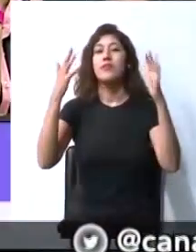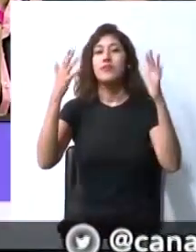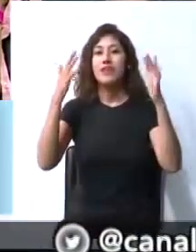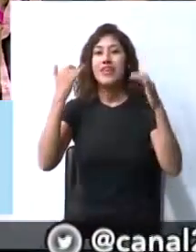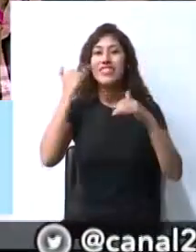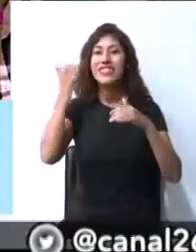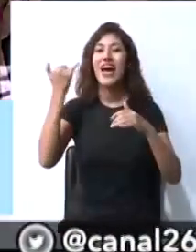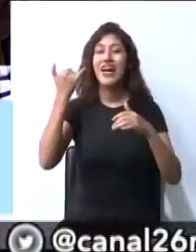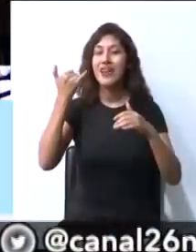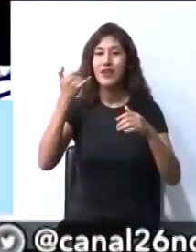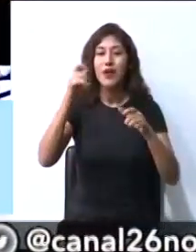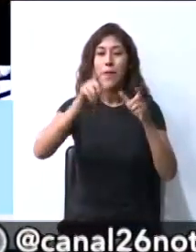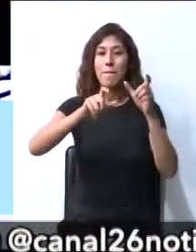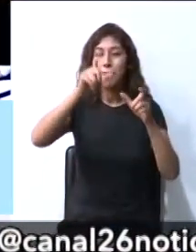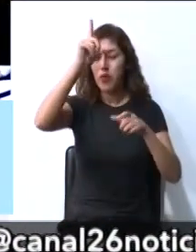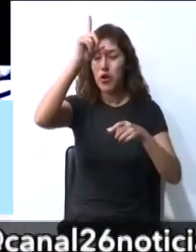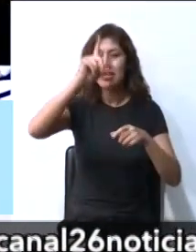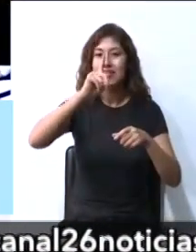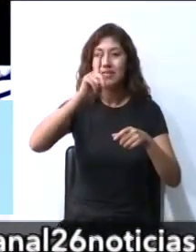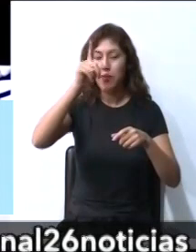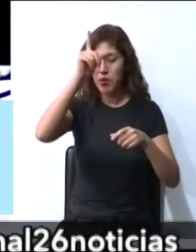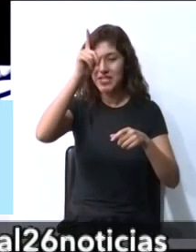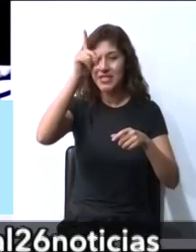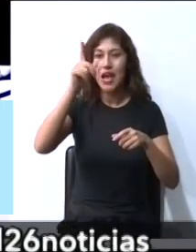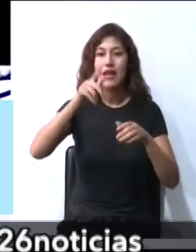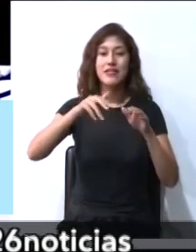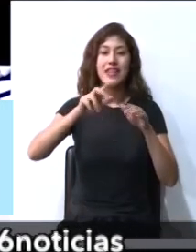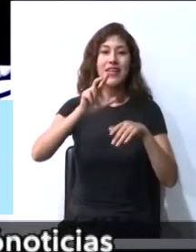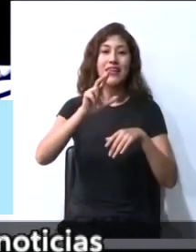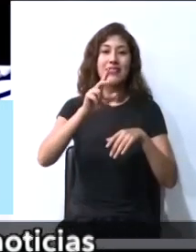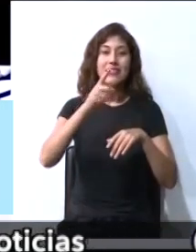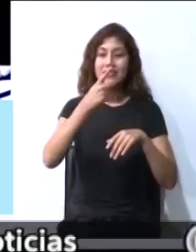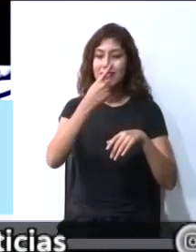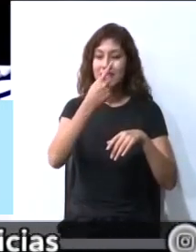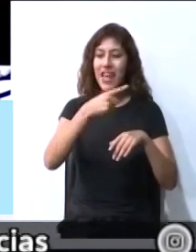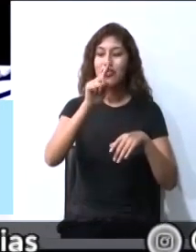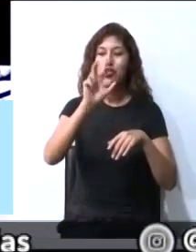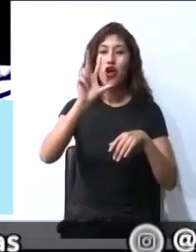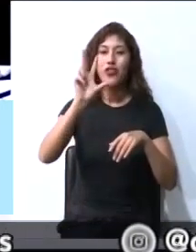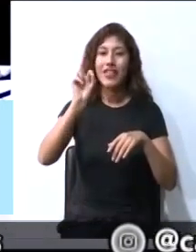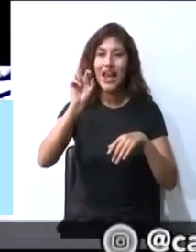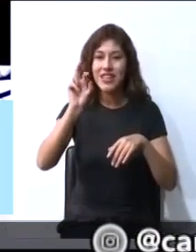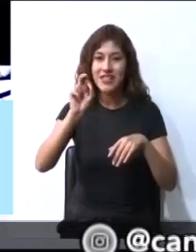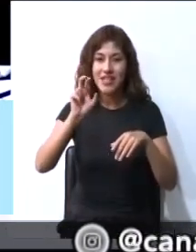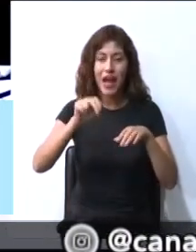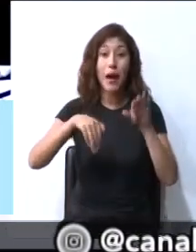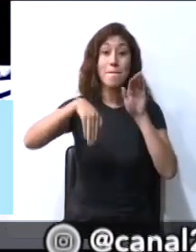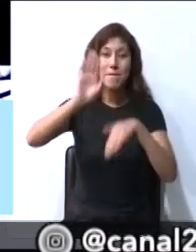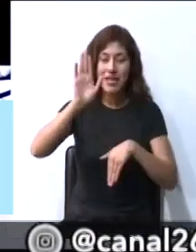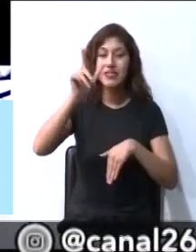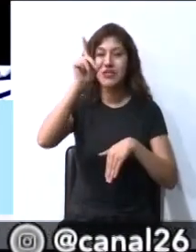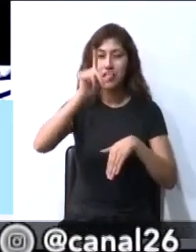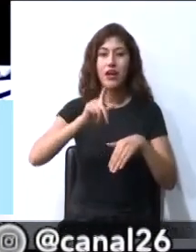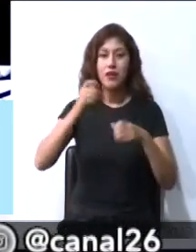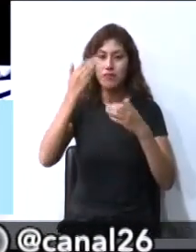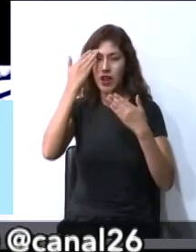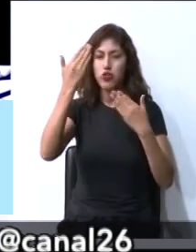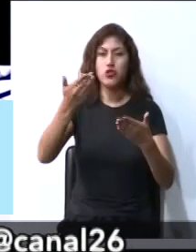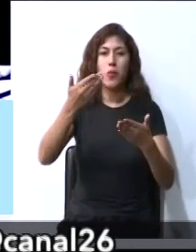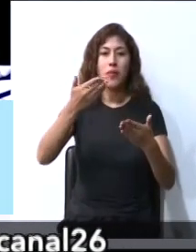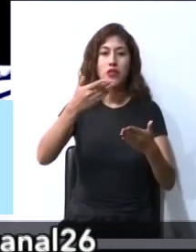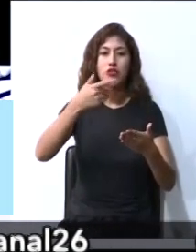Ya reconocieron a más de 130 oficiales, lo cual muestra que estamos reconstruyendo el vínculo